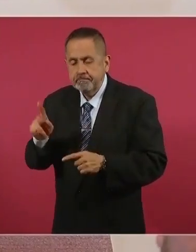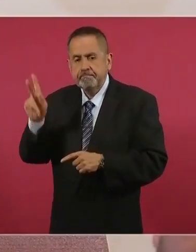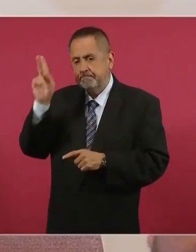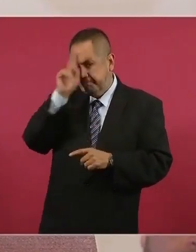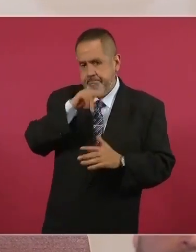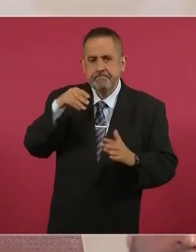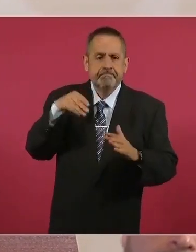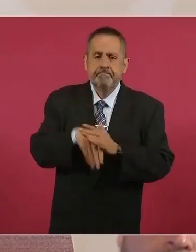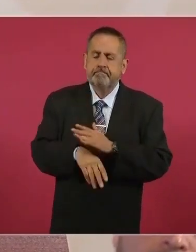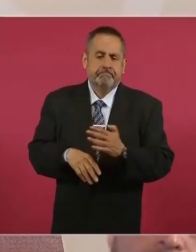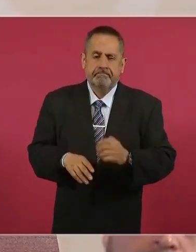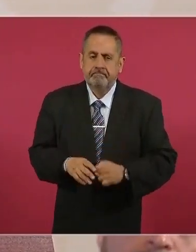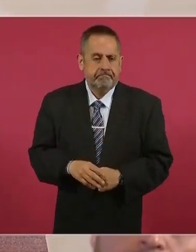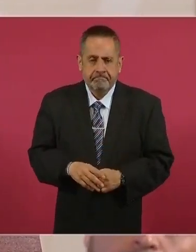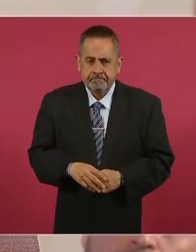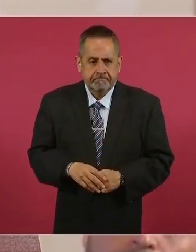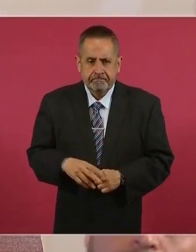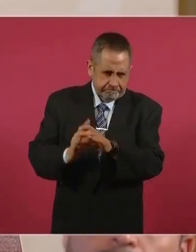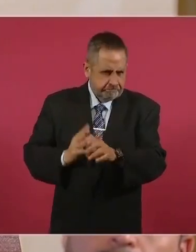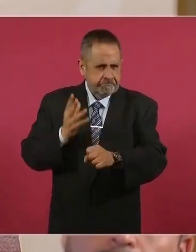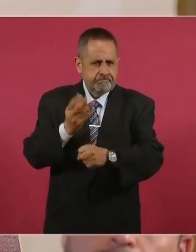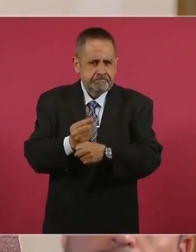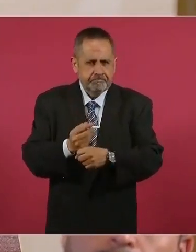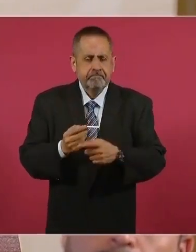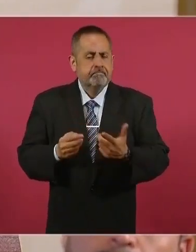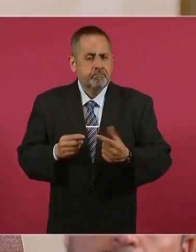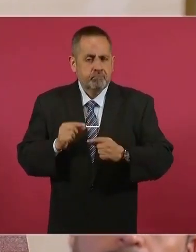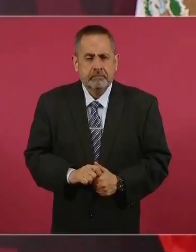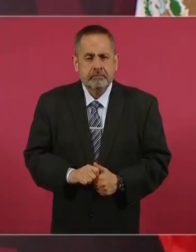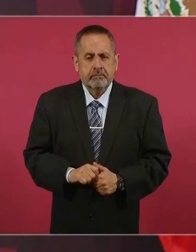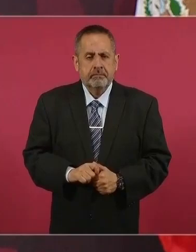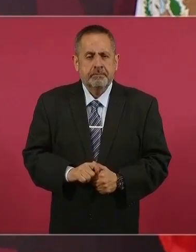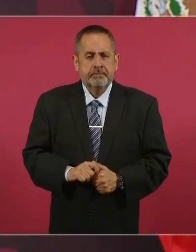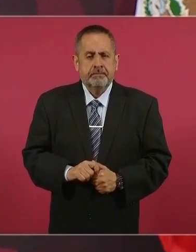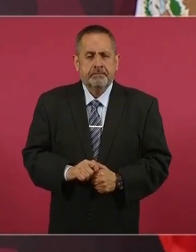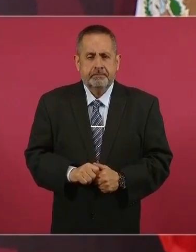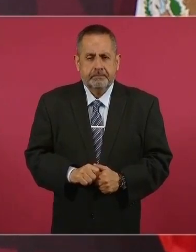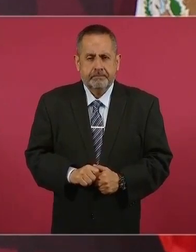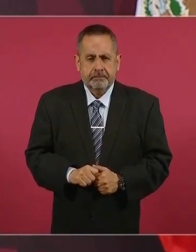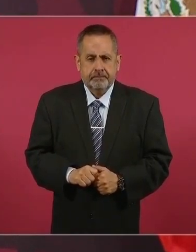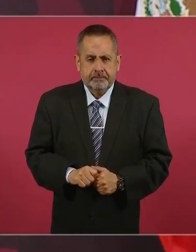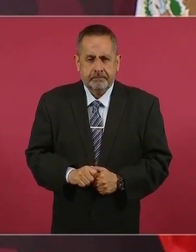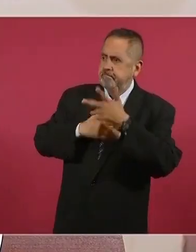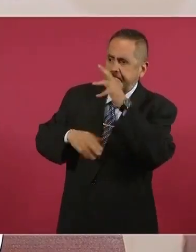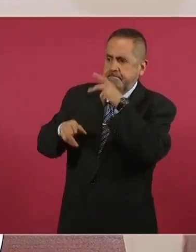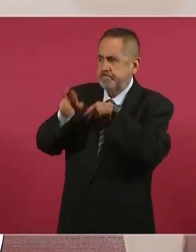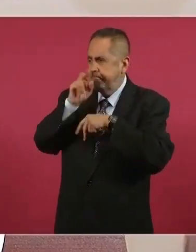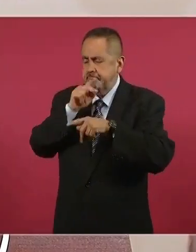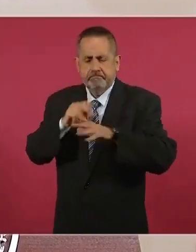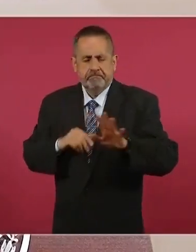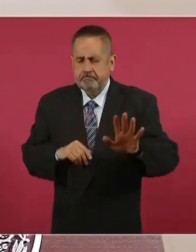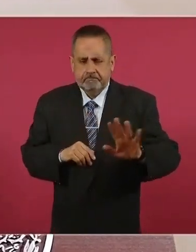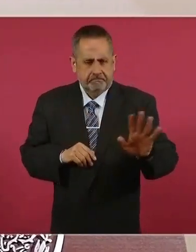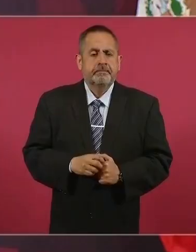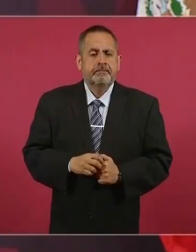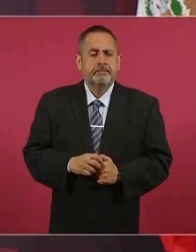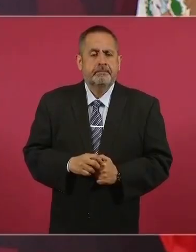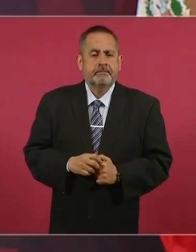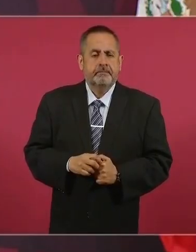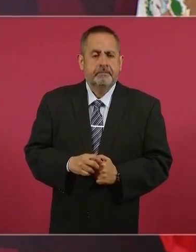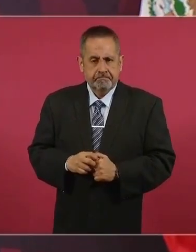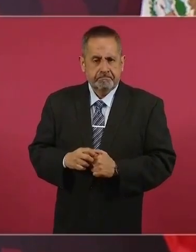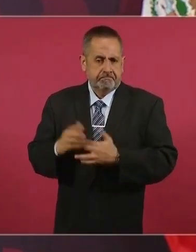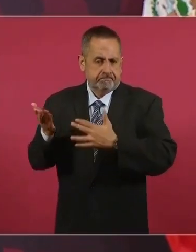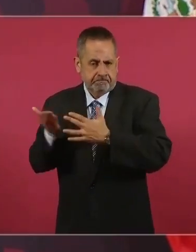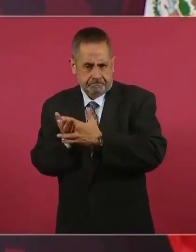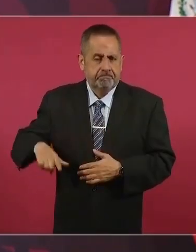1997. Entonces, tenemos que corregir eso gradualmente en un acuerdo. El gobierno va a asumir una